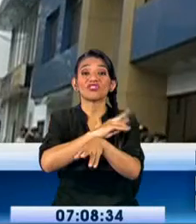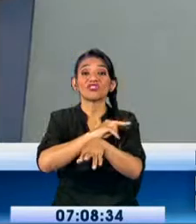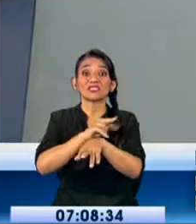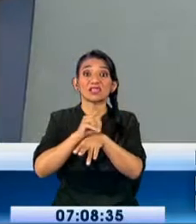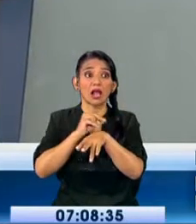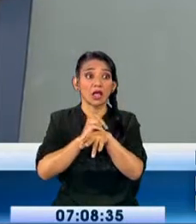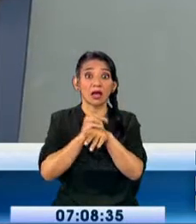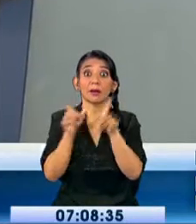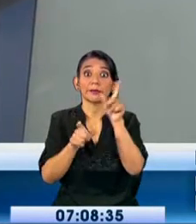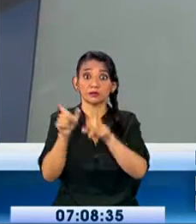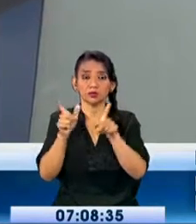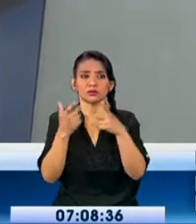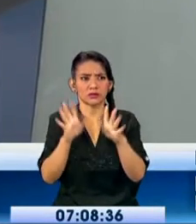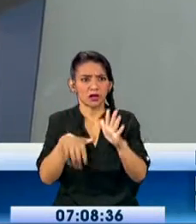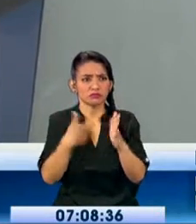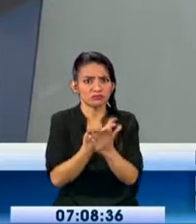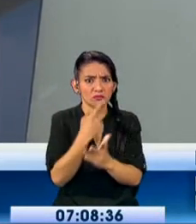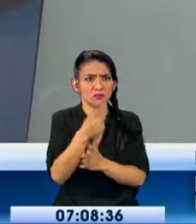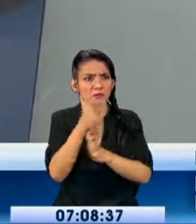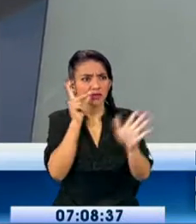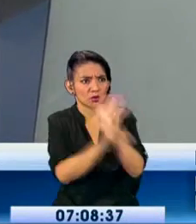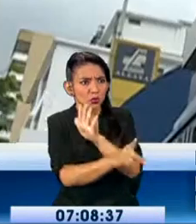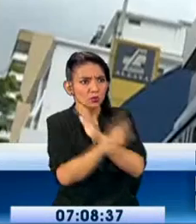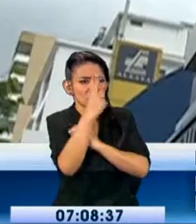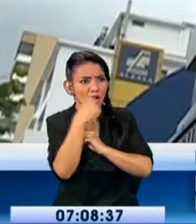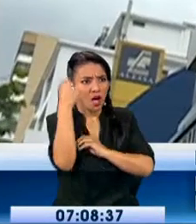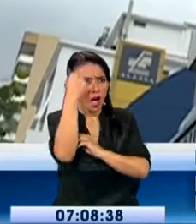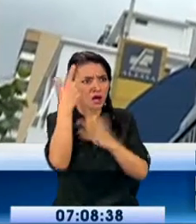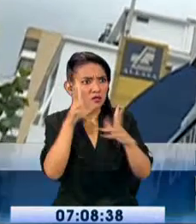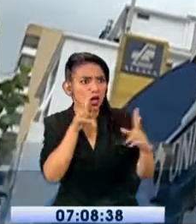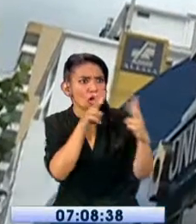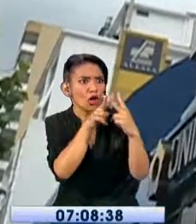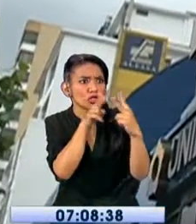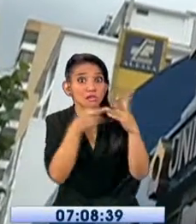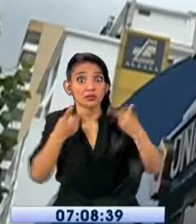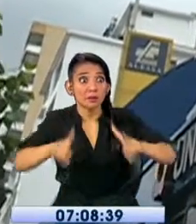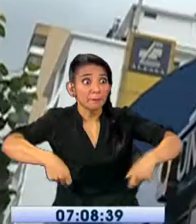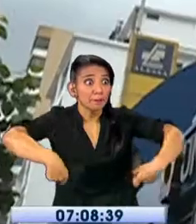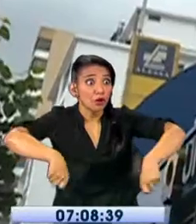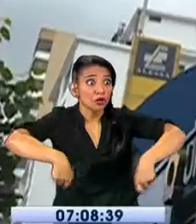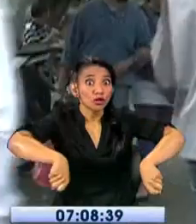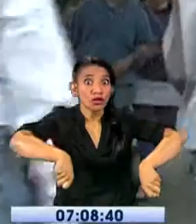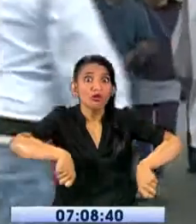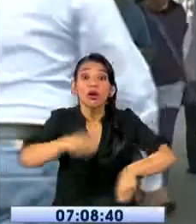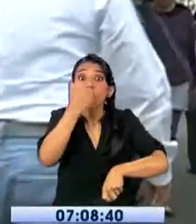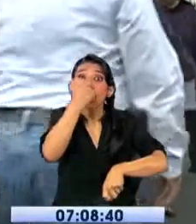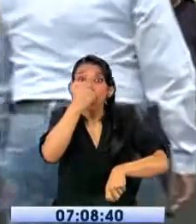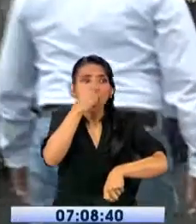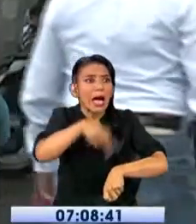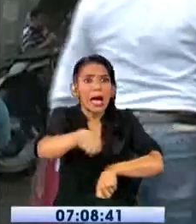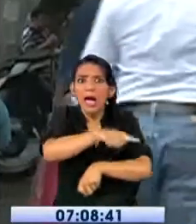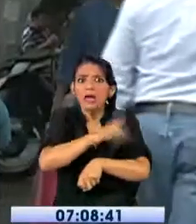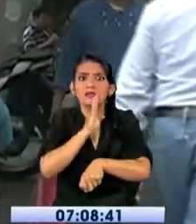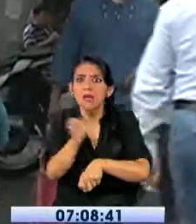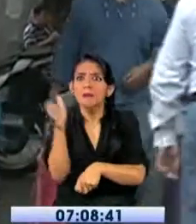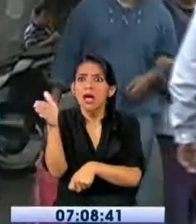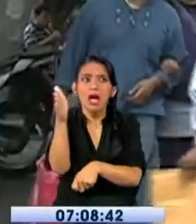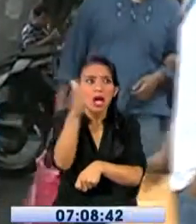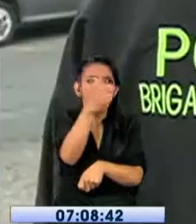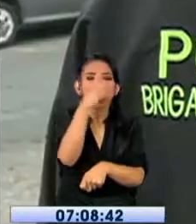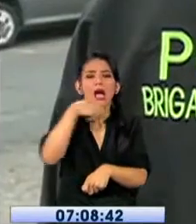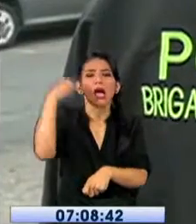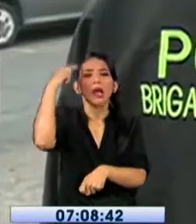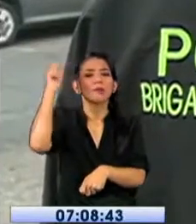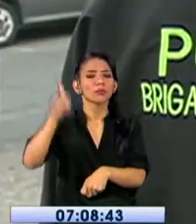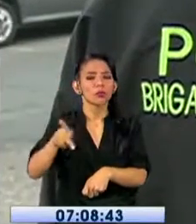varios de los afectados habrían reconocido a los detenidos, sobre todo la motocicleta roja, en la que se movilizaban por los diferentes puntos.